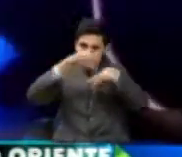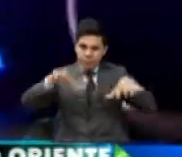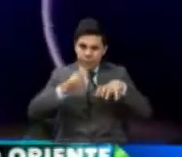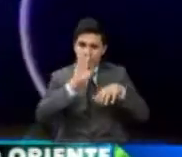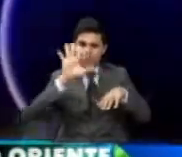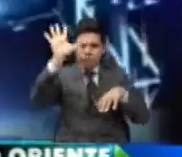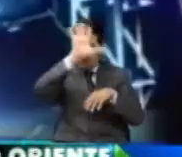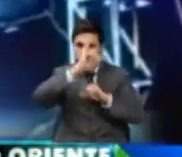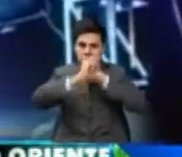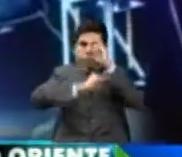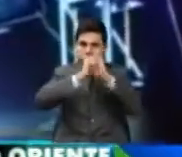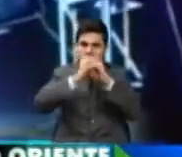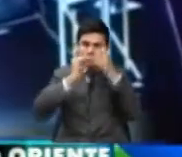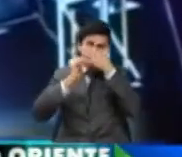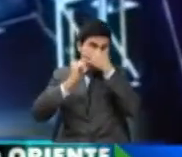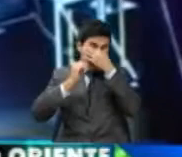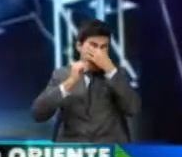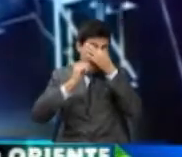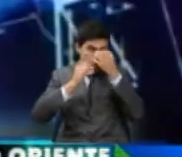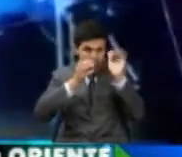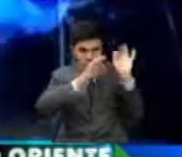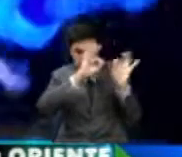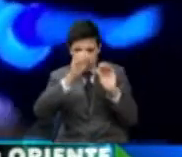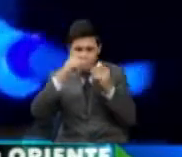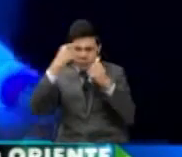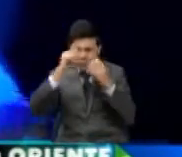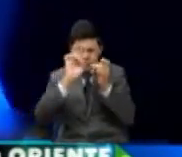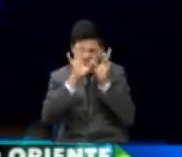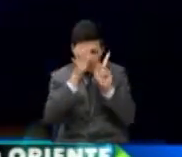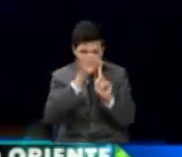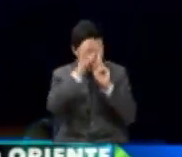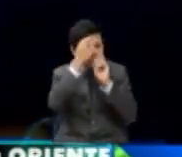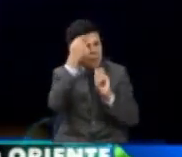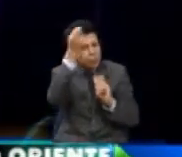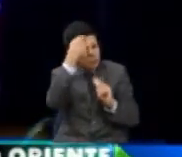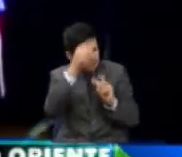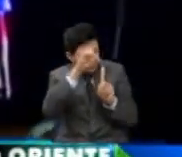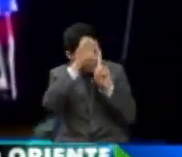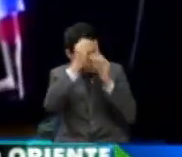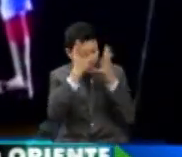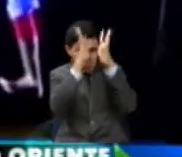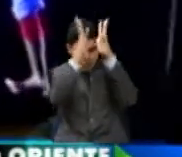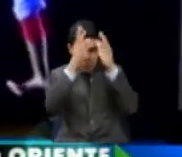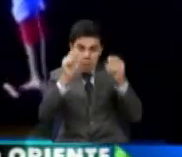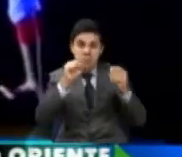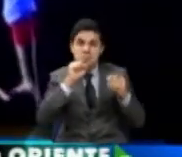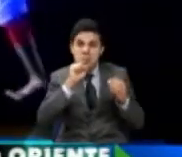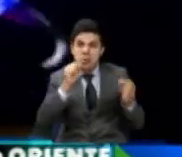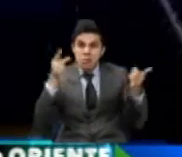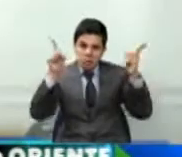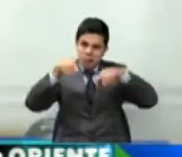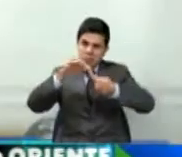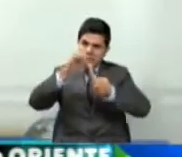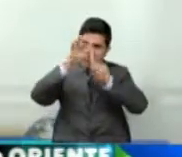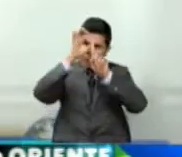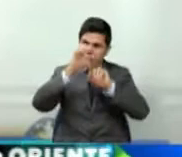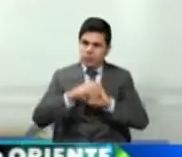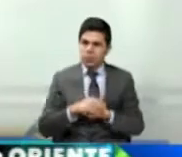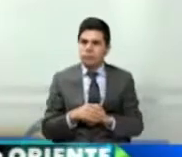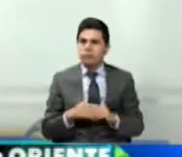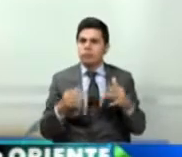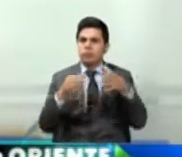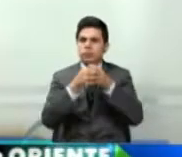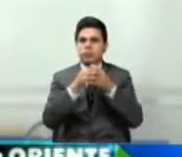nacionales como internacionales se organizan para conmemorar esta fecha y Barranca Bermeja no la va a dejar por desapercibida. Vamos a traer